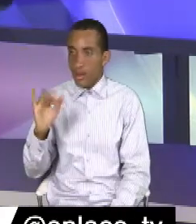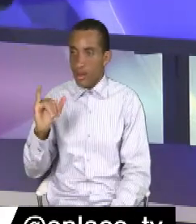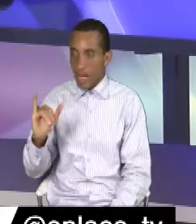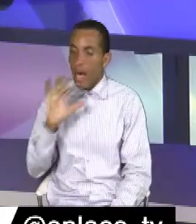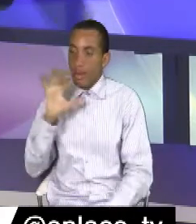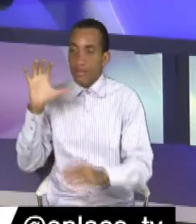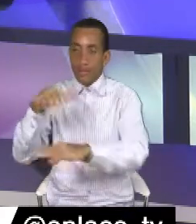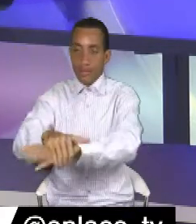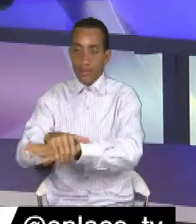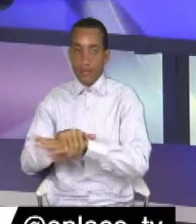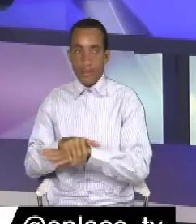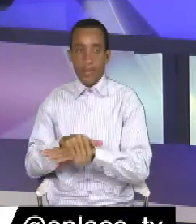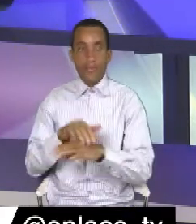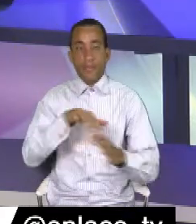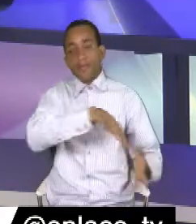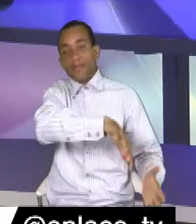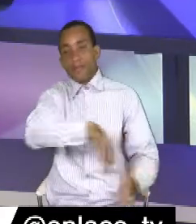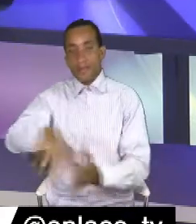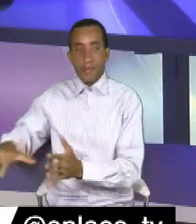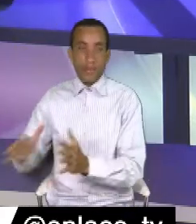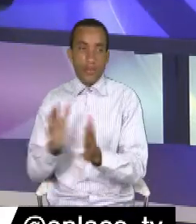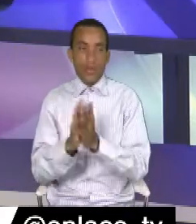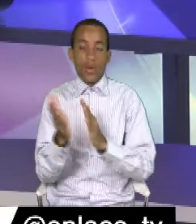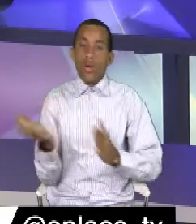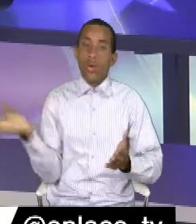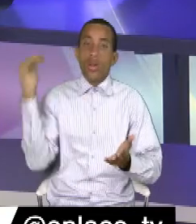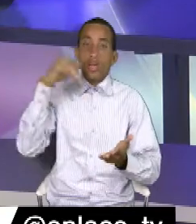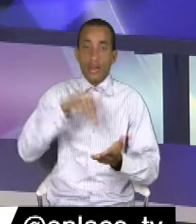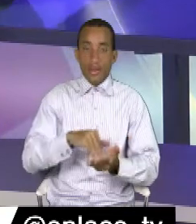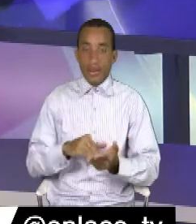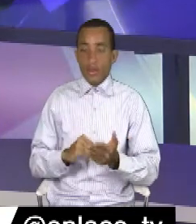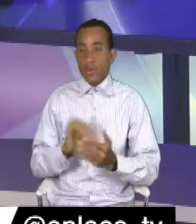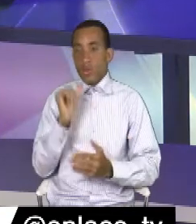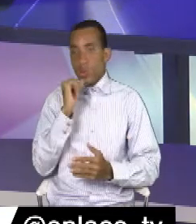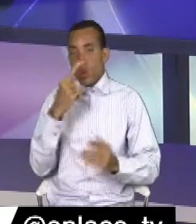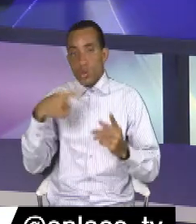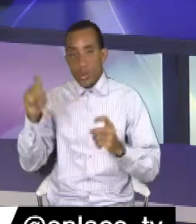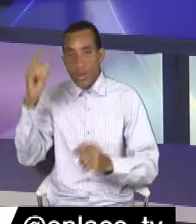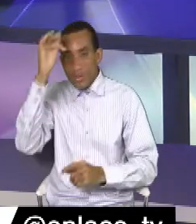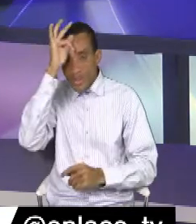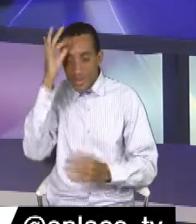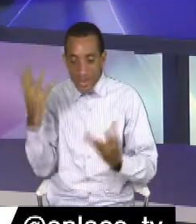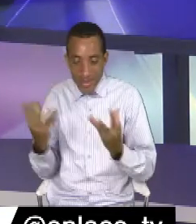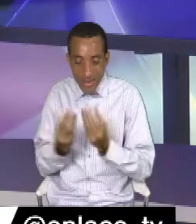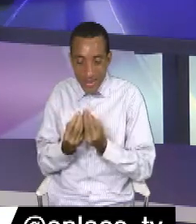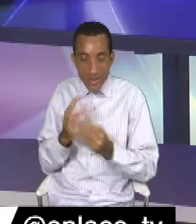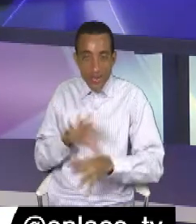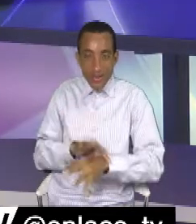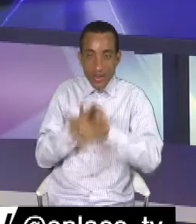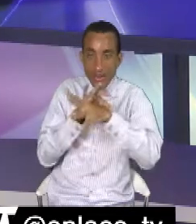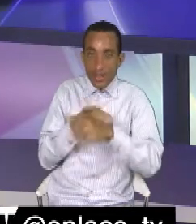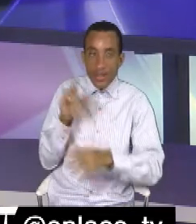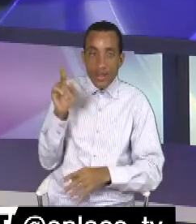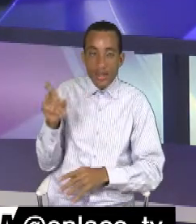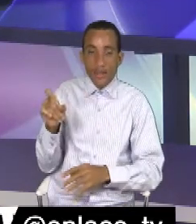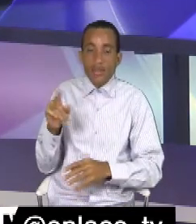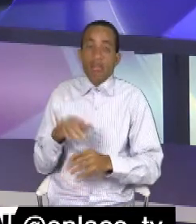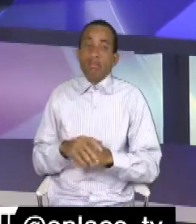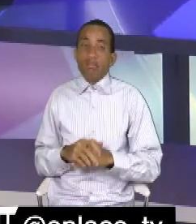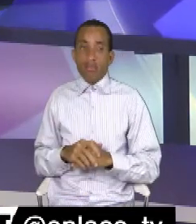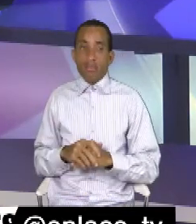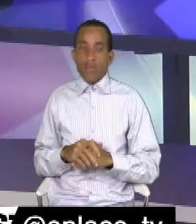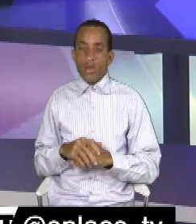Nuevamente se presenta una agresión física por parte de un paciente al personal médico del Hospital Regional del Magdalena Medio. El